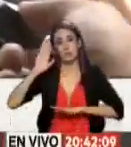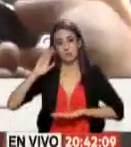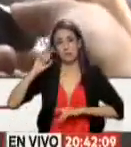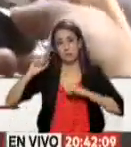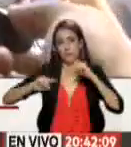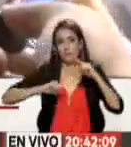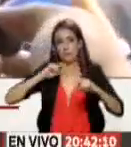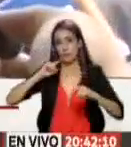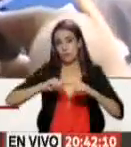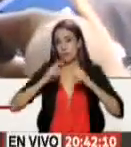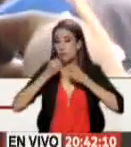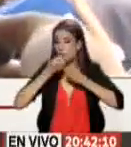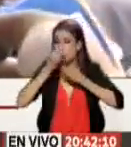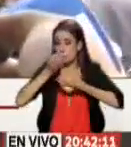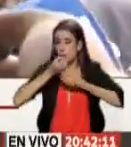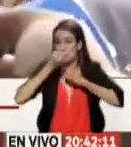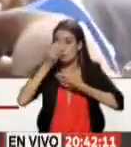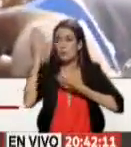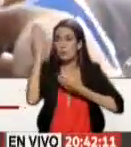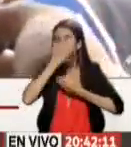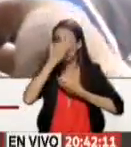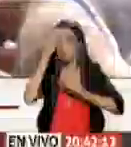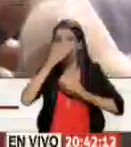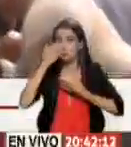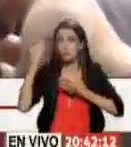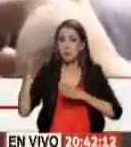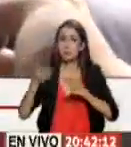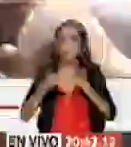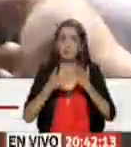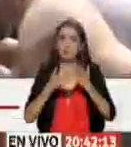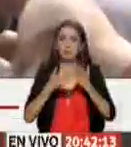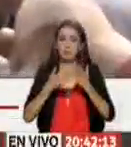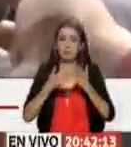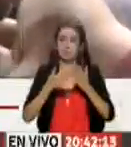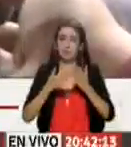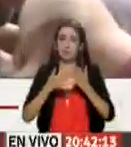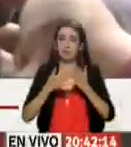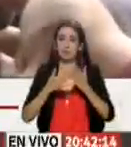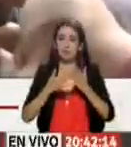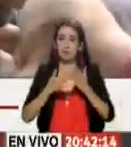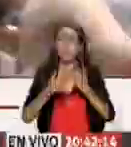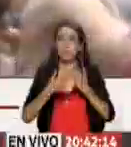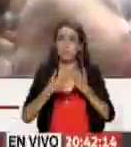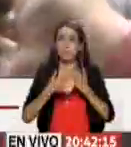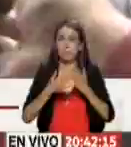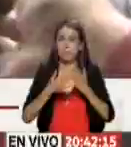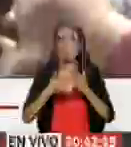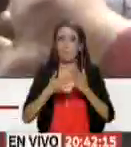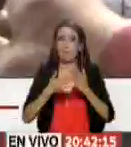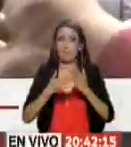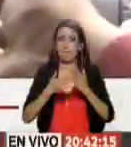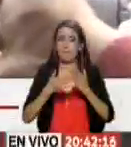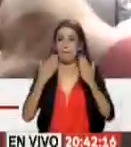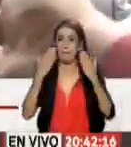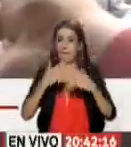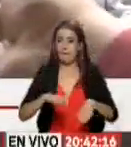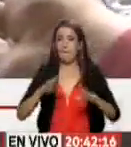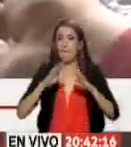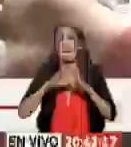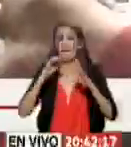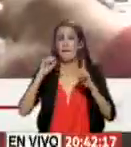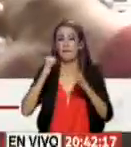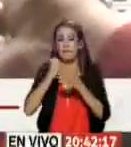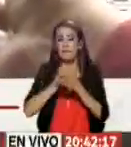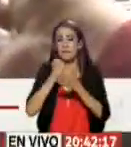ustedes me informen a través de los canales informáticos, de los medios telemáticos que tenemos, se hagan las inspecciones y se hagan